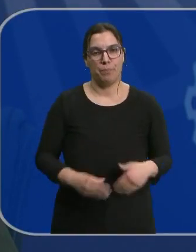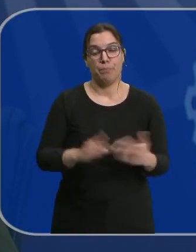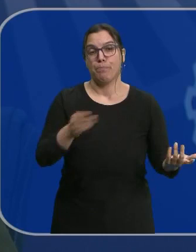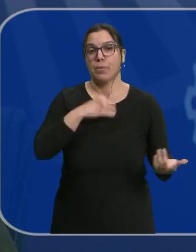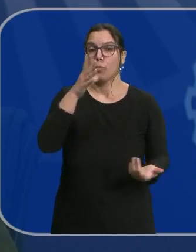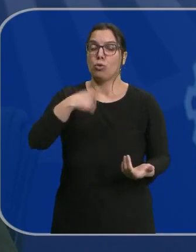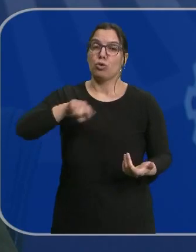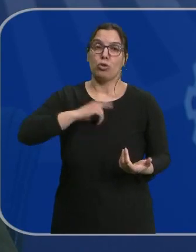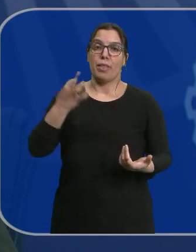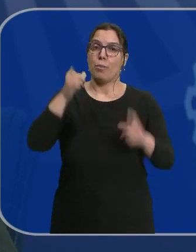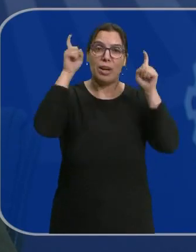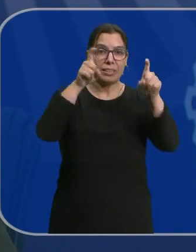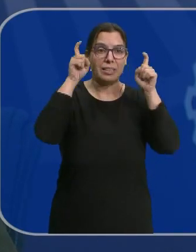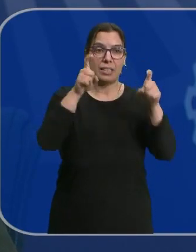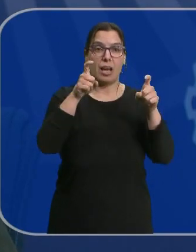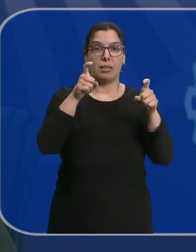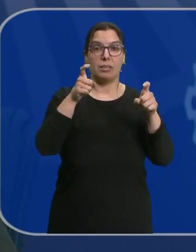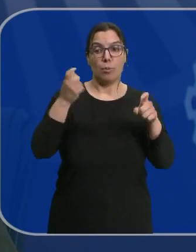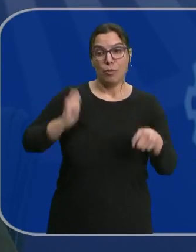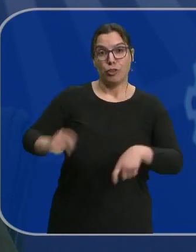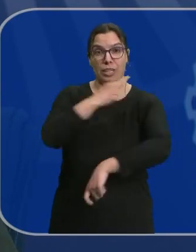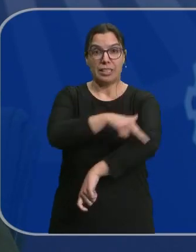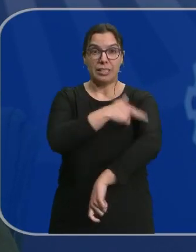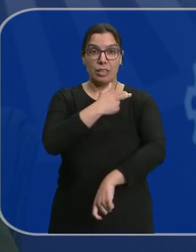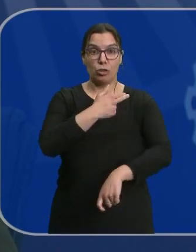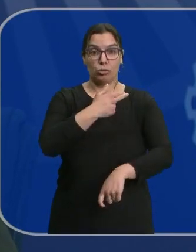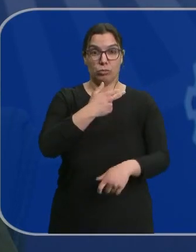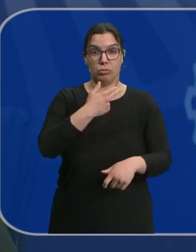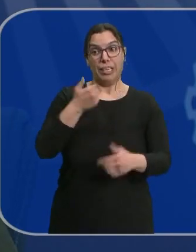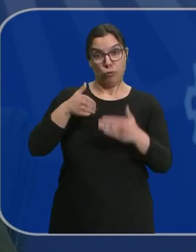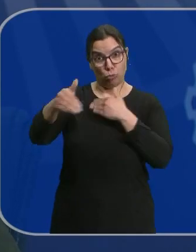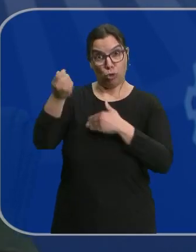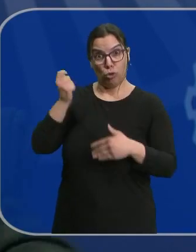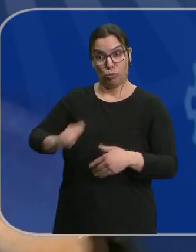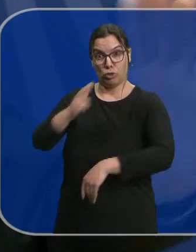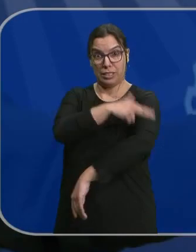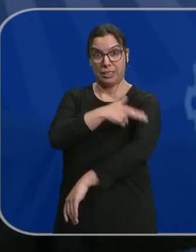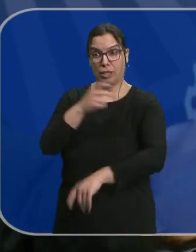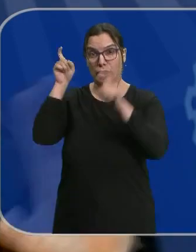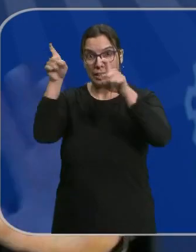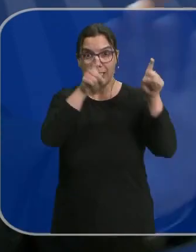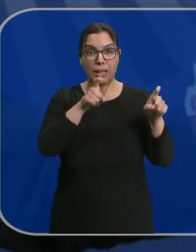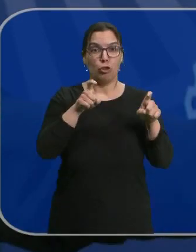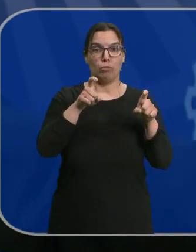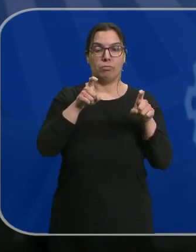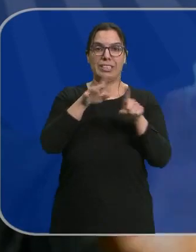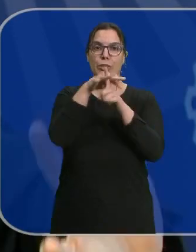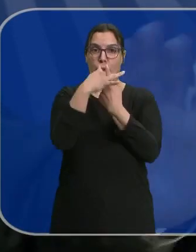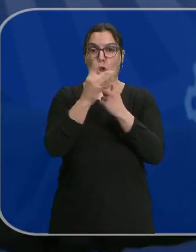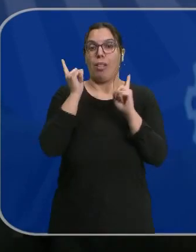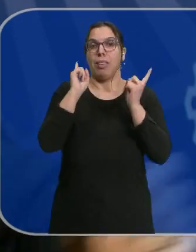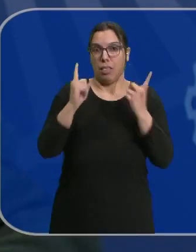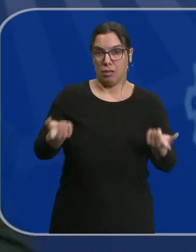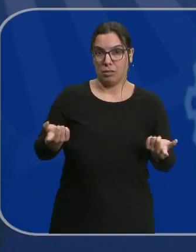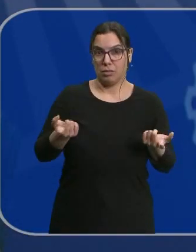Desgraciadamente les estamos teniendo que enseñar a nuestros sanitarios, a nuestros futuros sanitarios, lo que les espera y les estamos